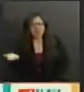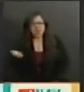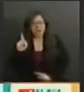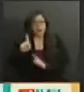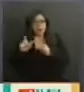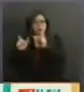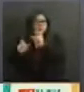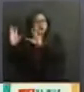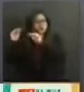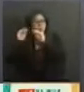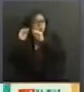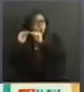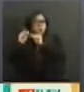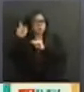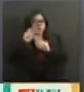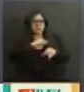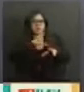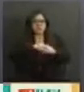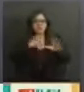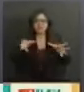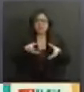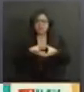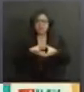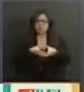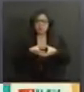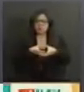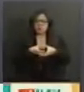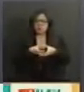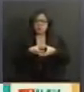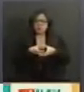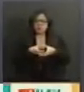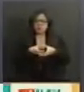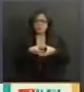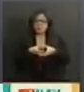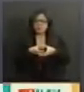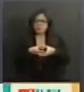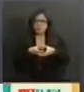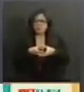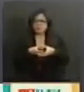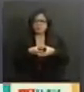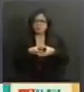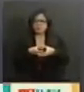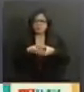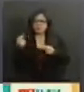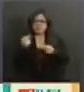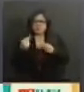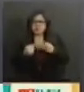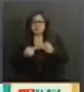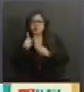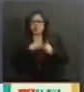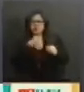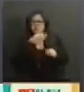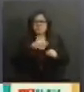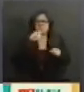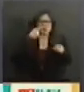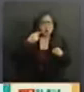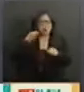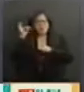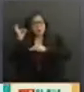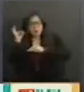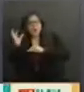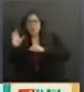es un miembro del grupo Portishead, es o Massive Attack, o también dice que es mujer, o también dice que es un